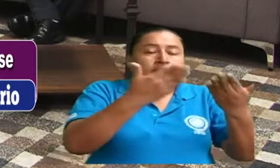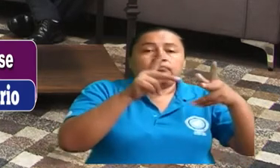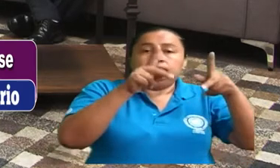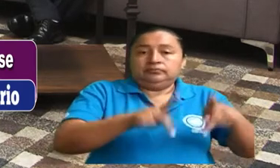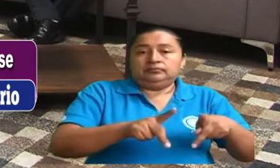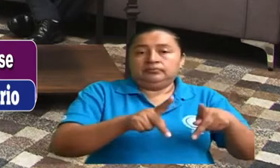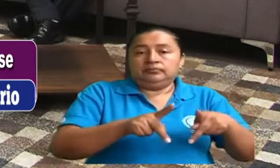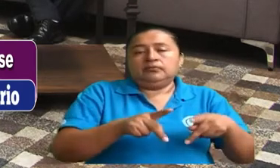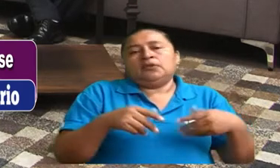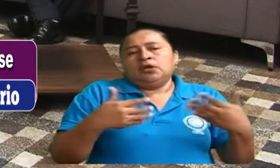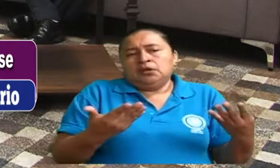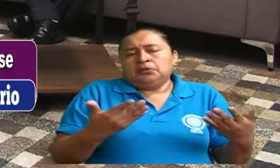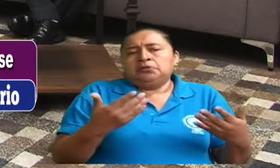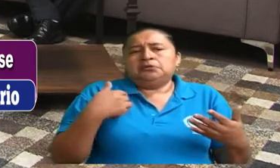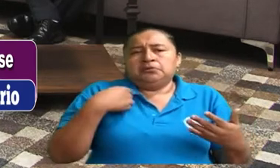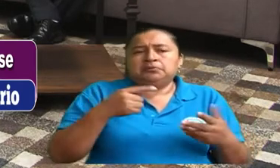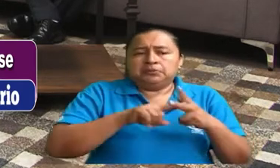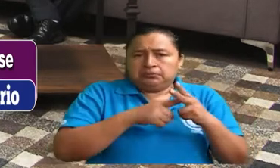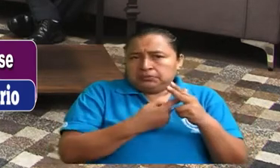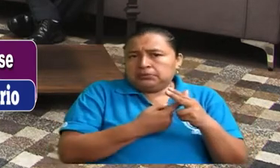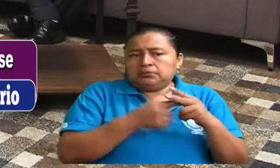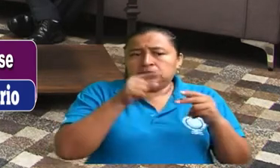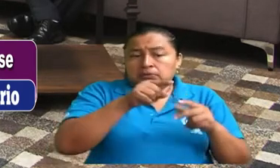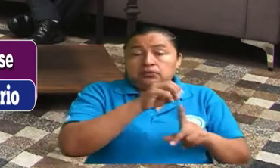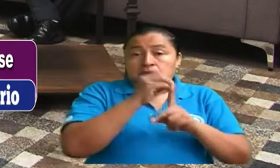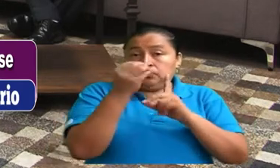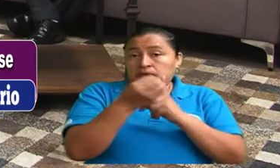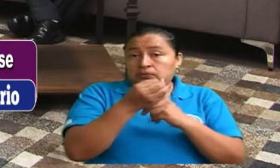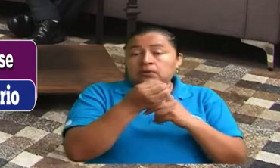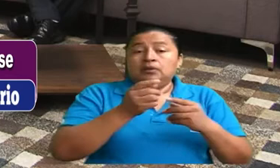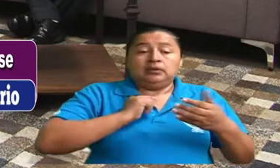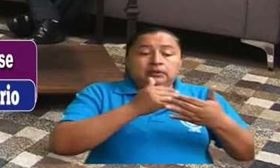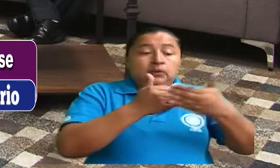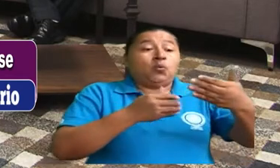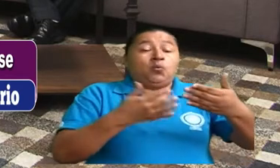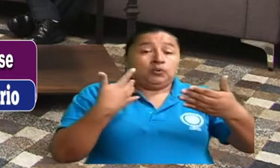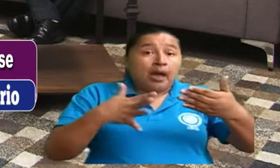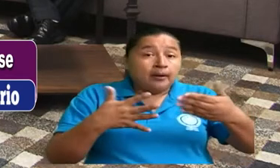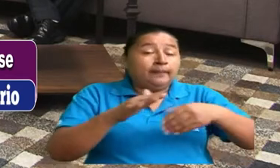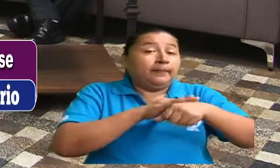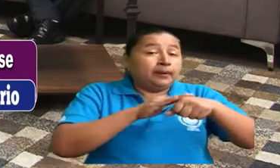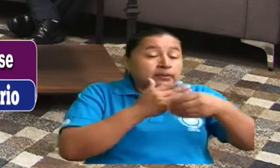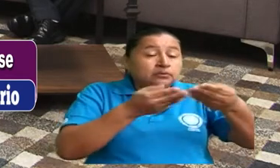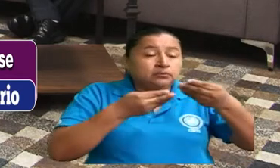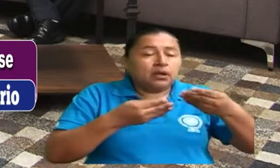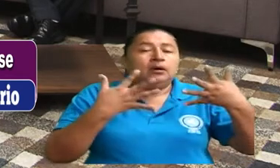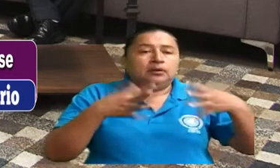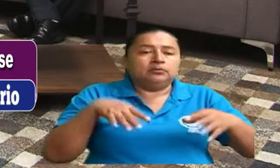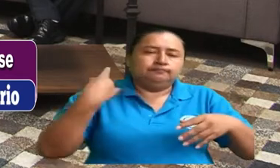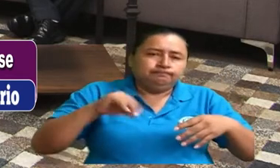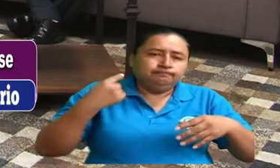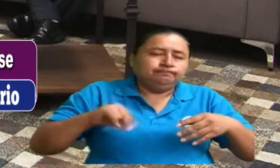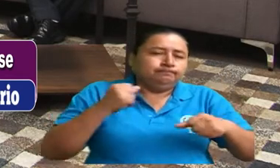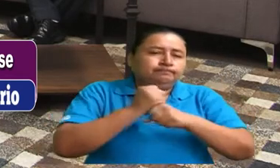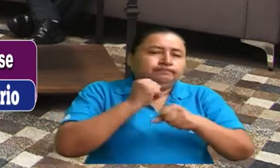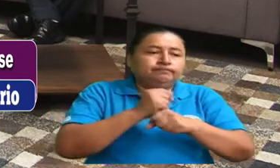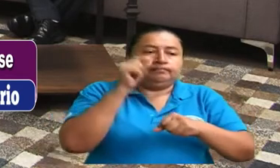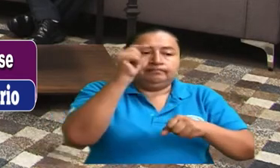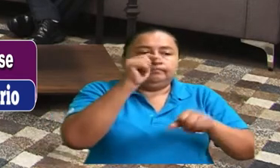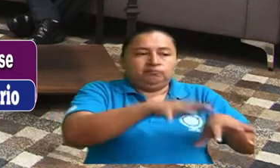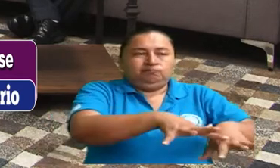Entonces, desde en el momento que esta organización obtiene personería jurídica, okay, nos hemos dado la tarea a trabajar en los vertederos,